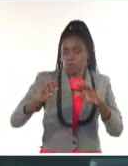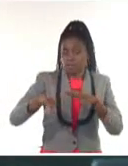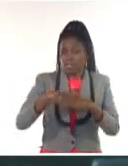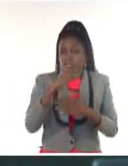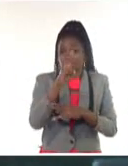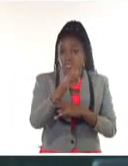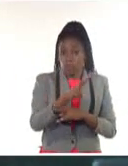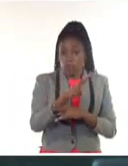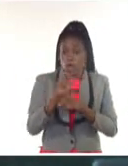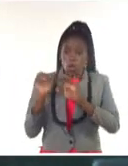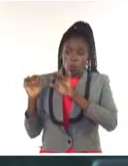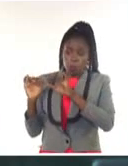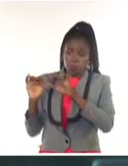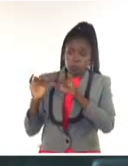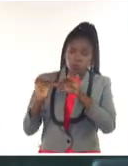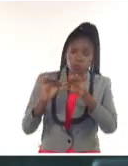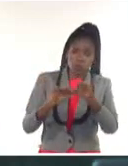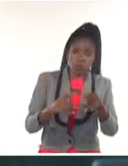un